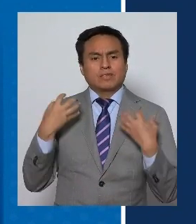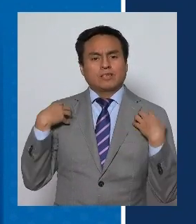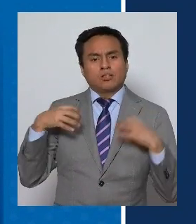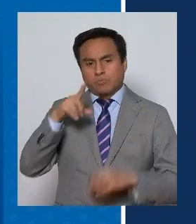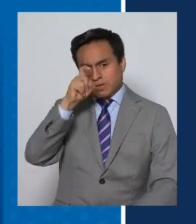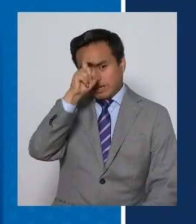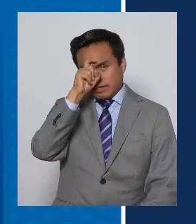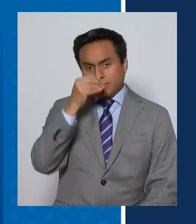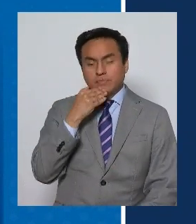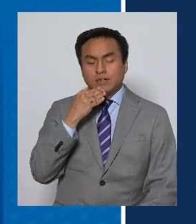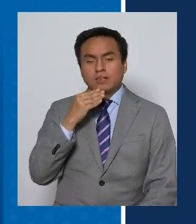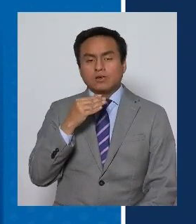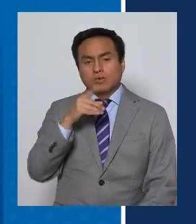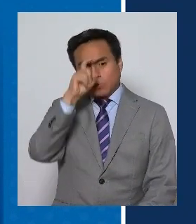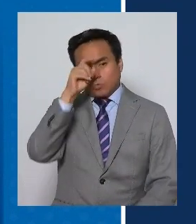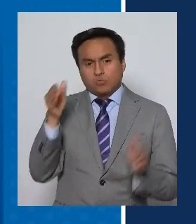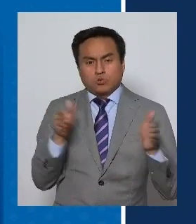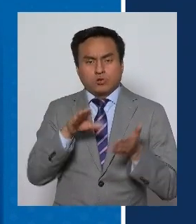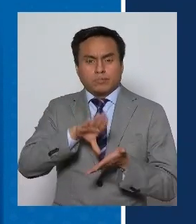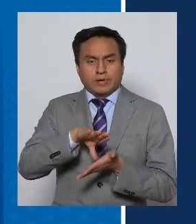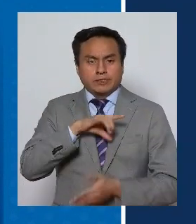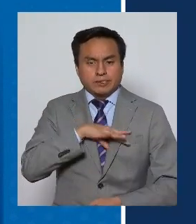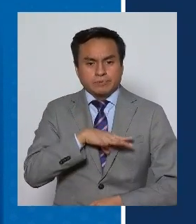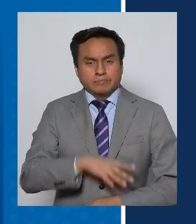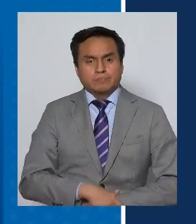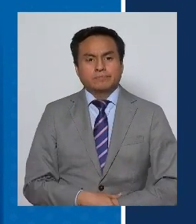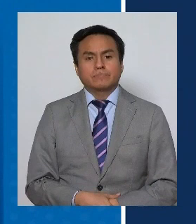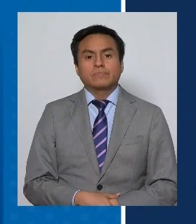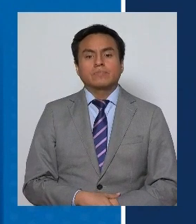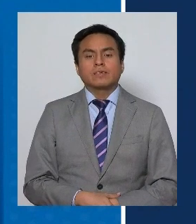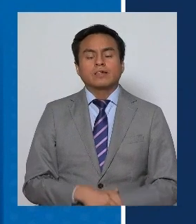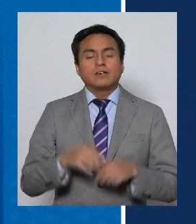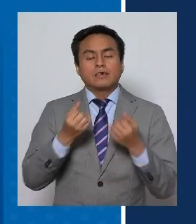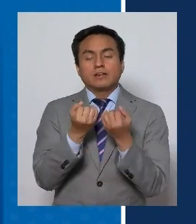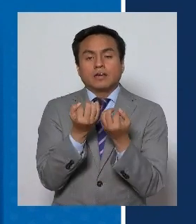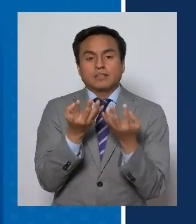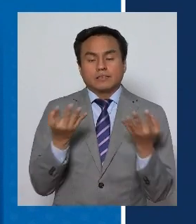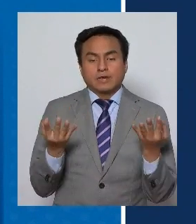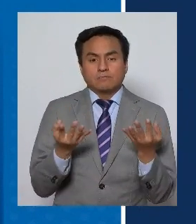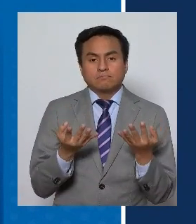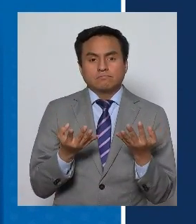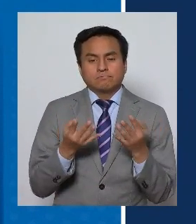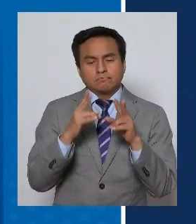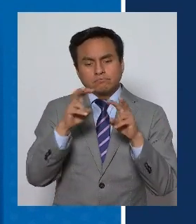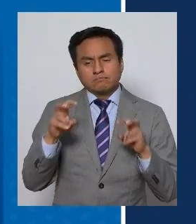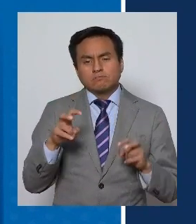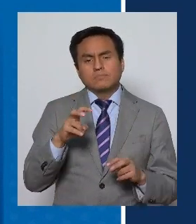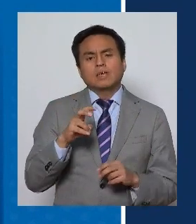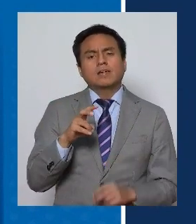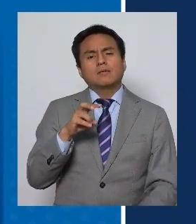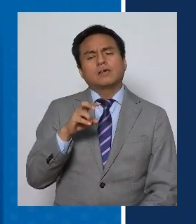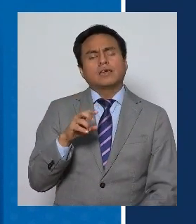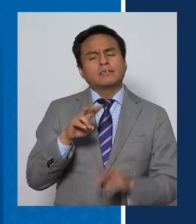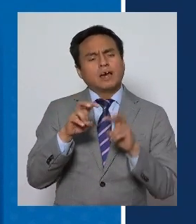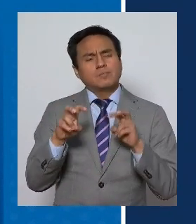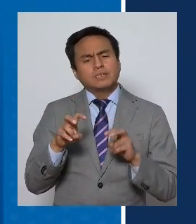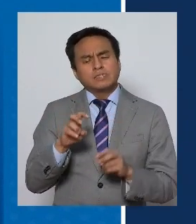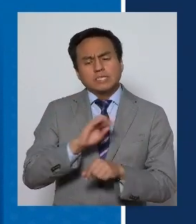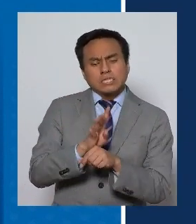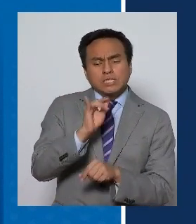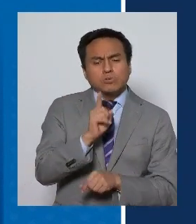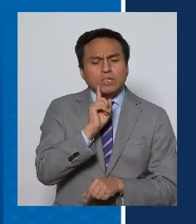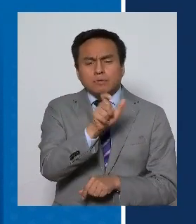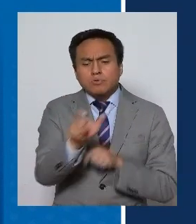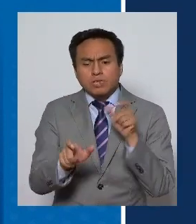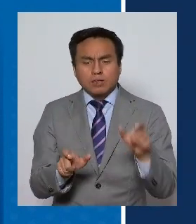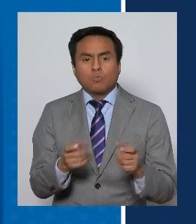hospitales y de parte de los consultorios de nuestro país. En cuanto a la cantidad de exámenes realizados las últimas 24 horas,